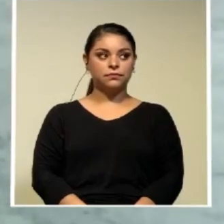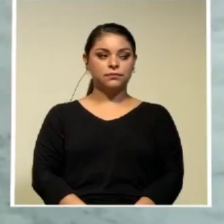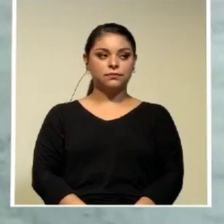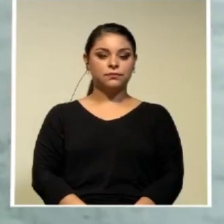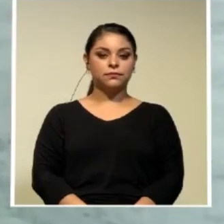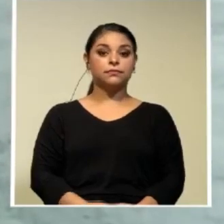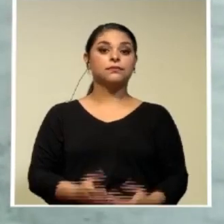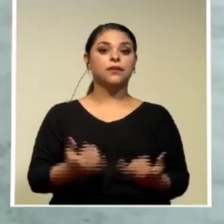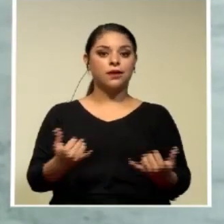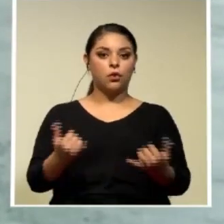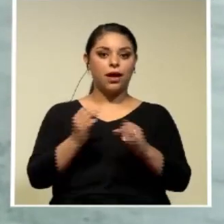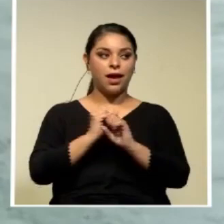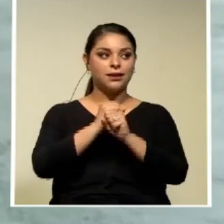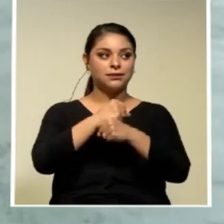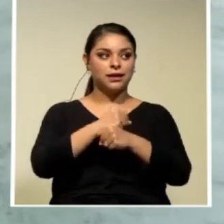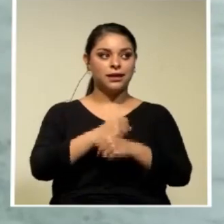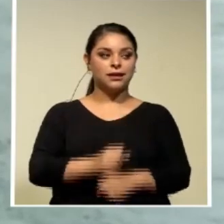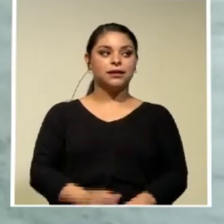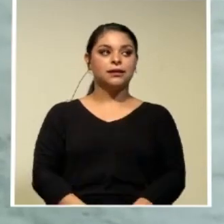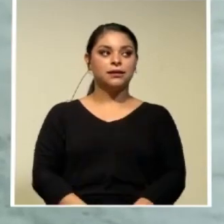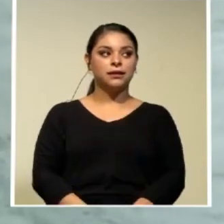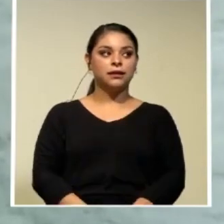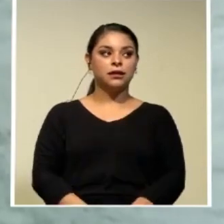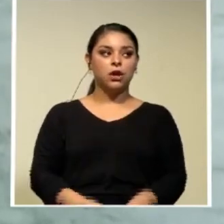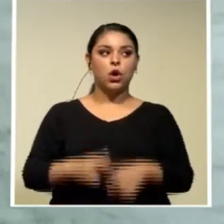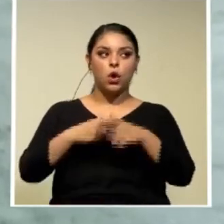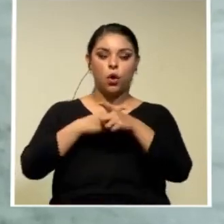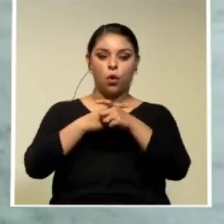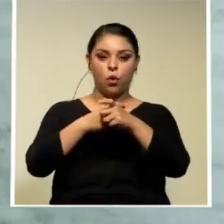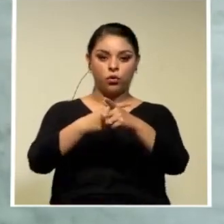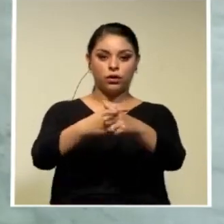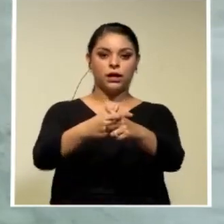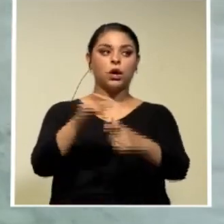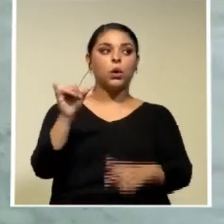Jacadi courait comme un lion.